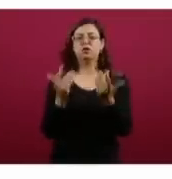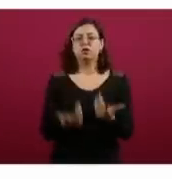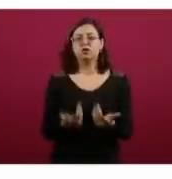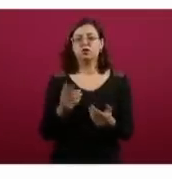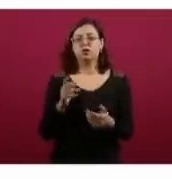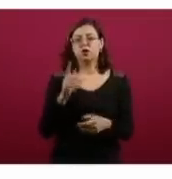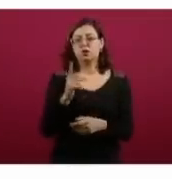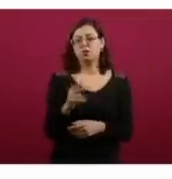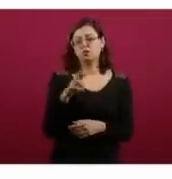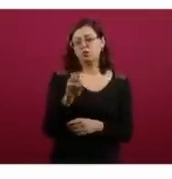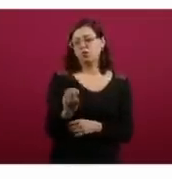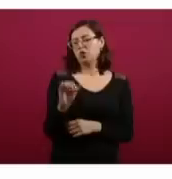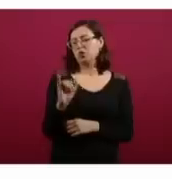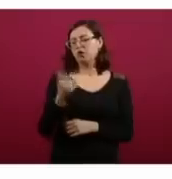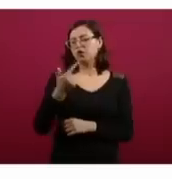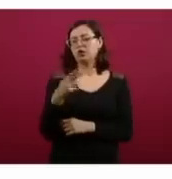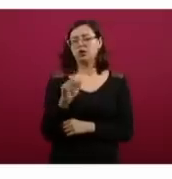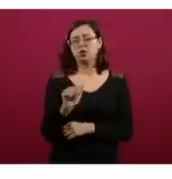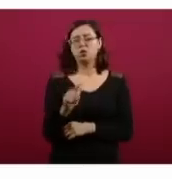como Proigualdad